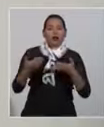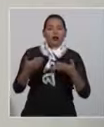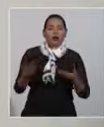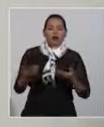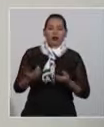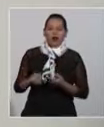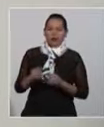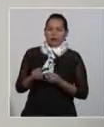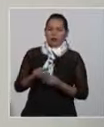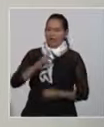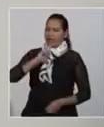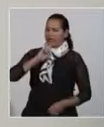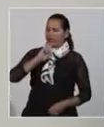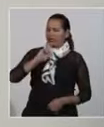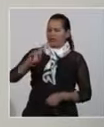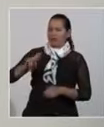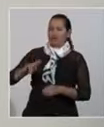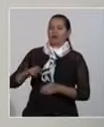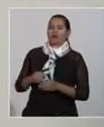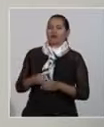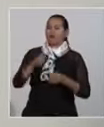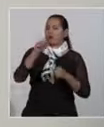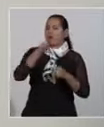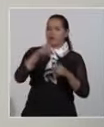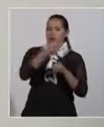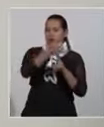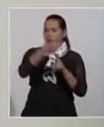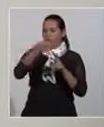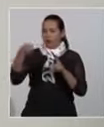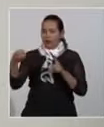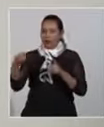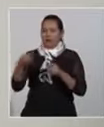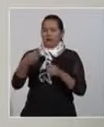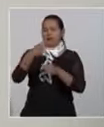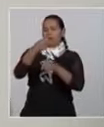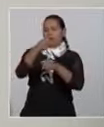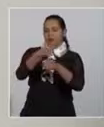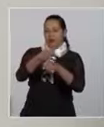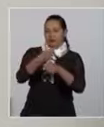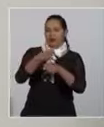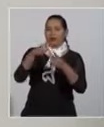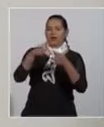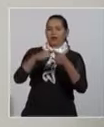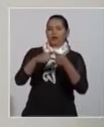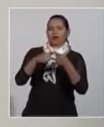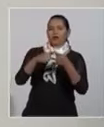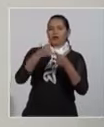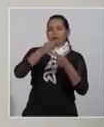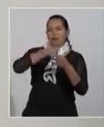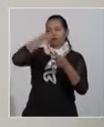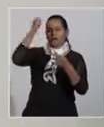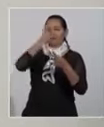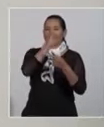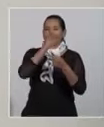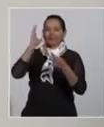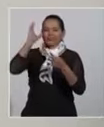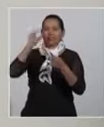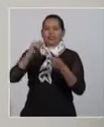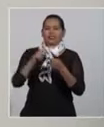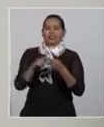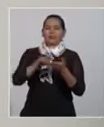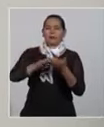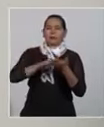réplica en el mismo orden de intervención. Empezaríamos en todo caso con el candidato Michel Chaín del Partido